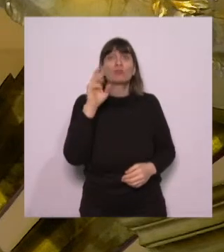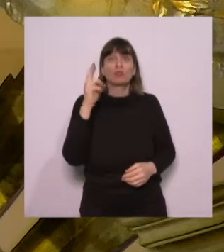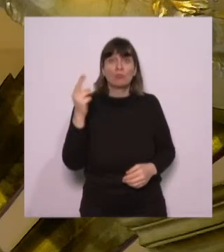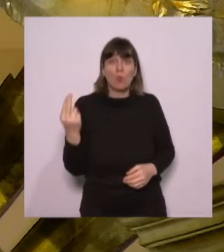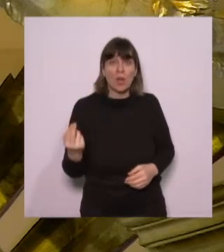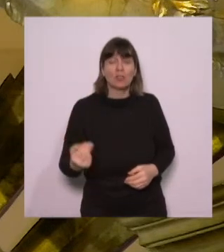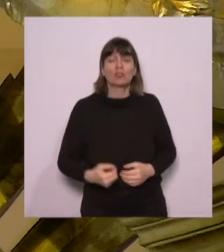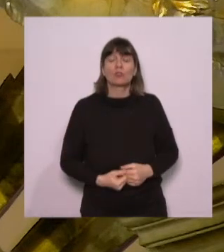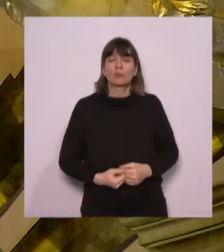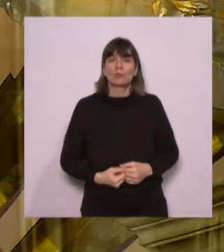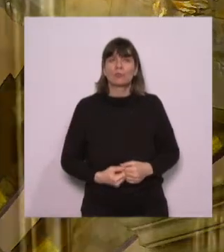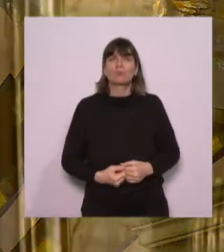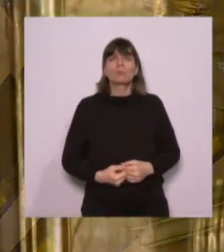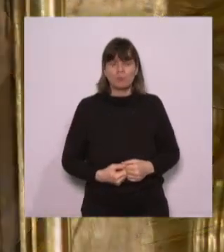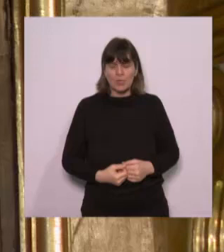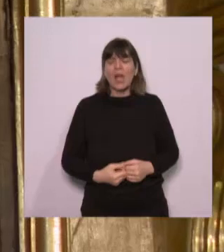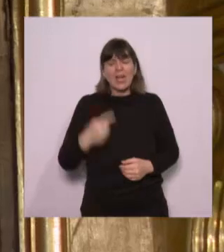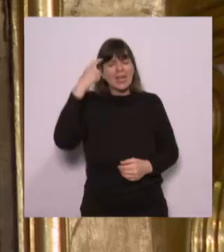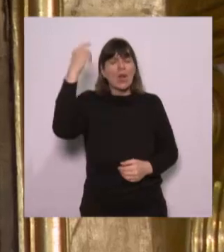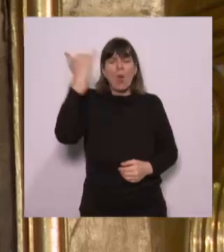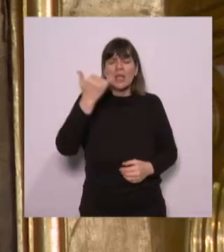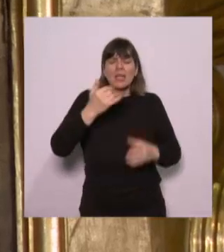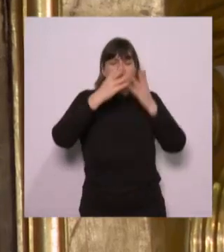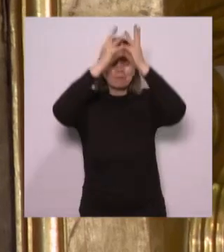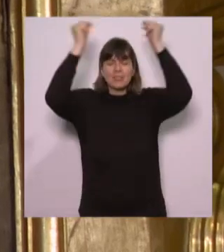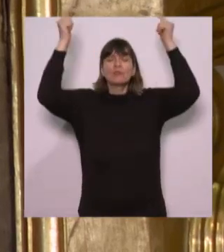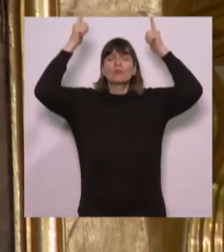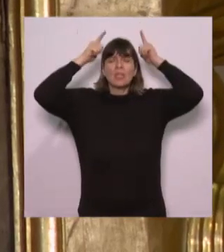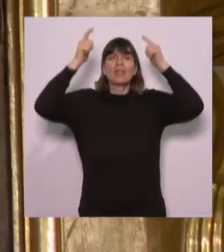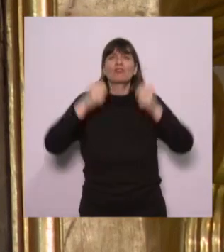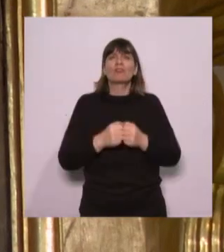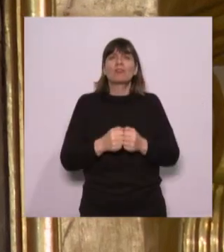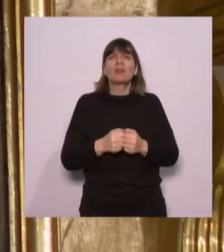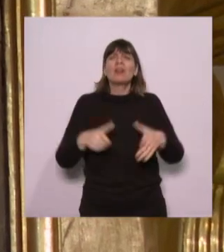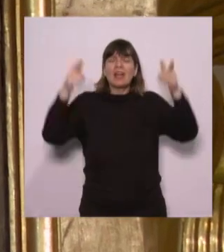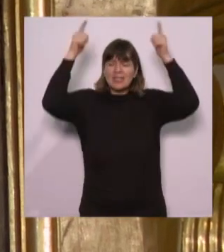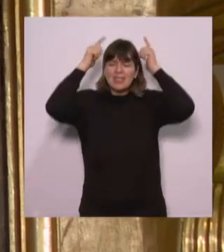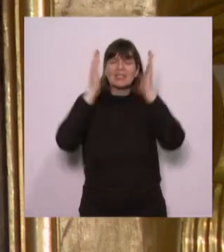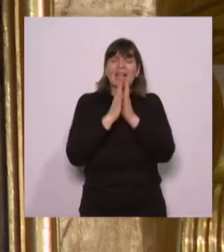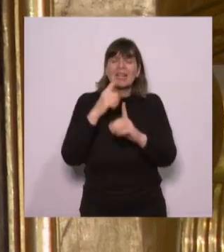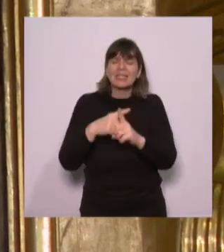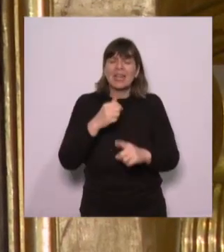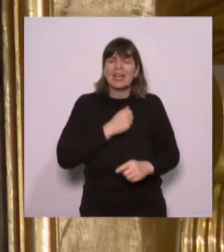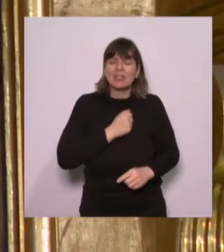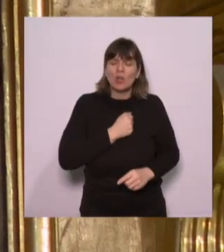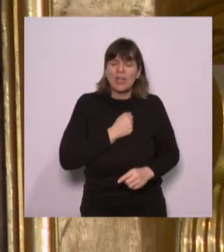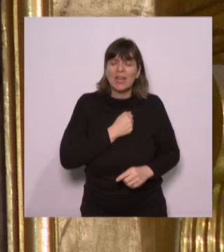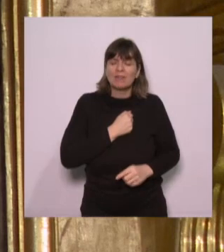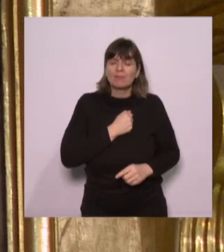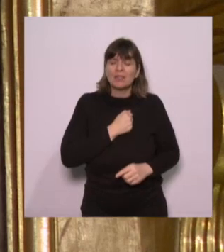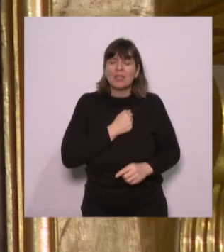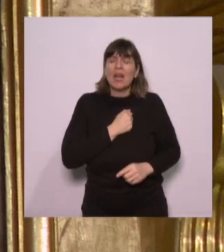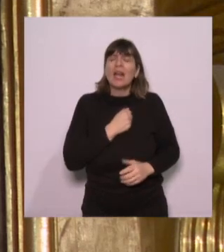a vivos y muertos. Creo en el Espíritu Santo, la Santa Iglesia